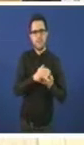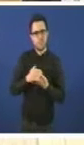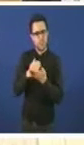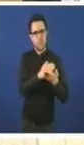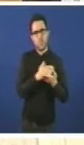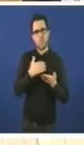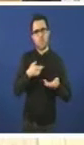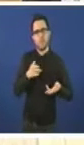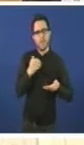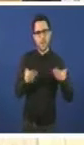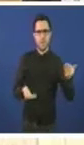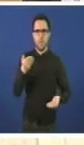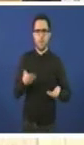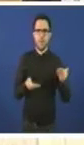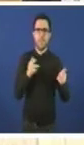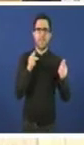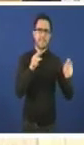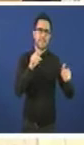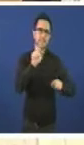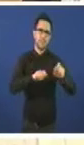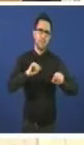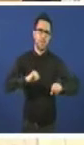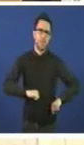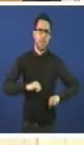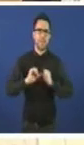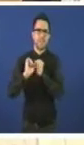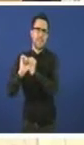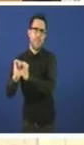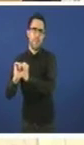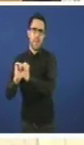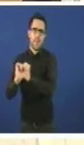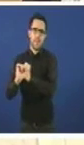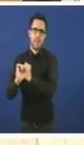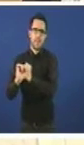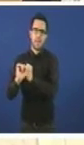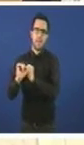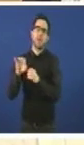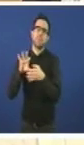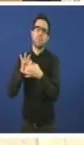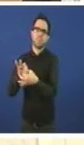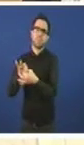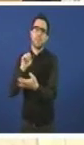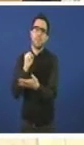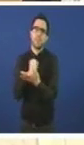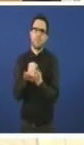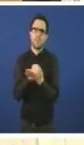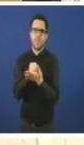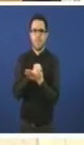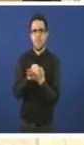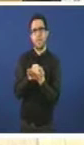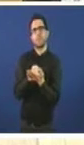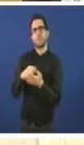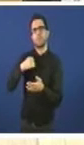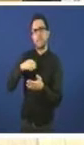de que determinadas residencias de personas mayores dependan nos referido a su a prestación farmacéutica las farmacias hospitalarias de la zona